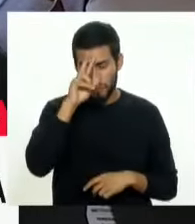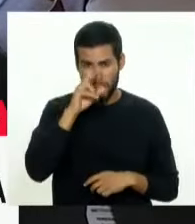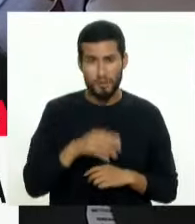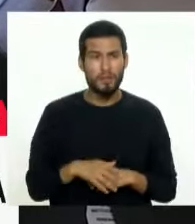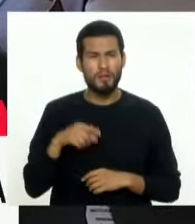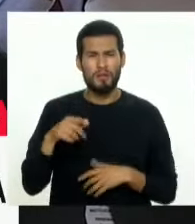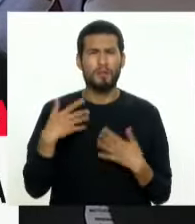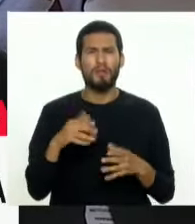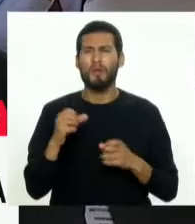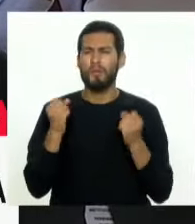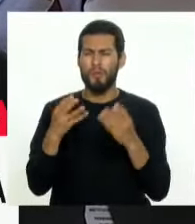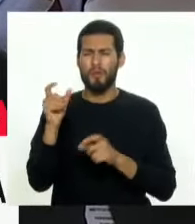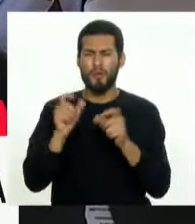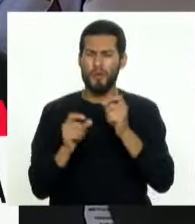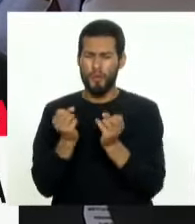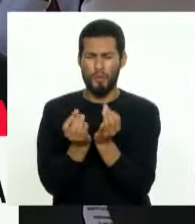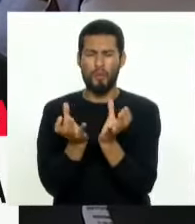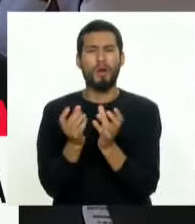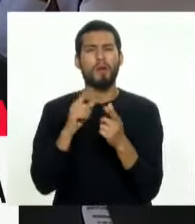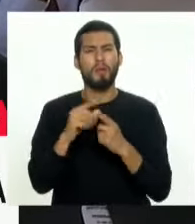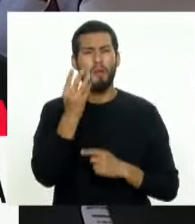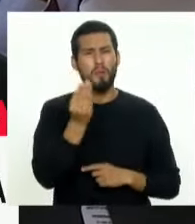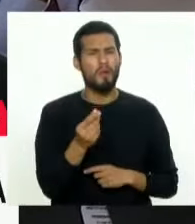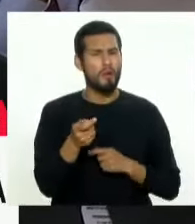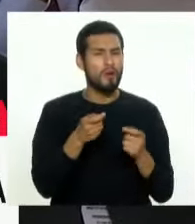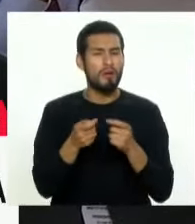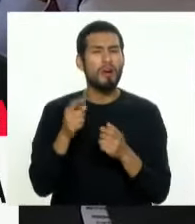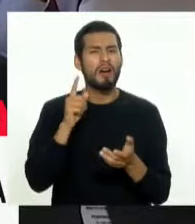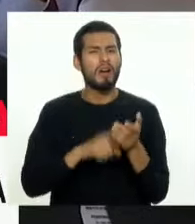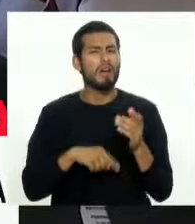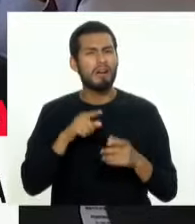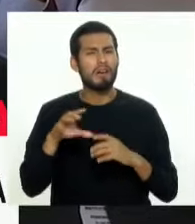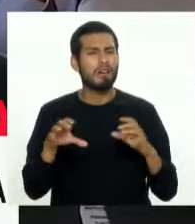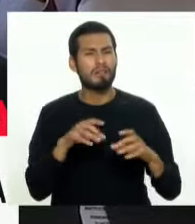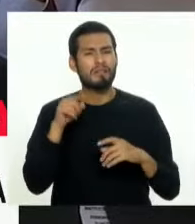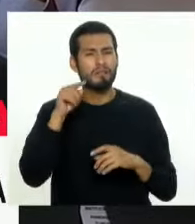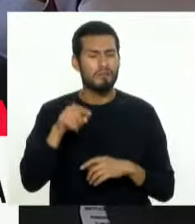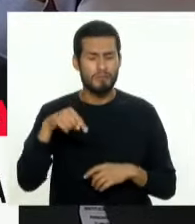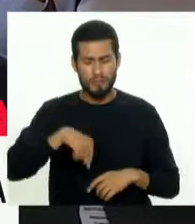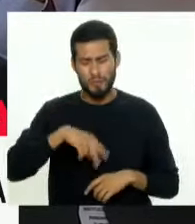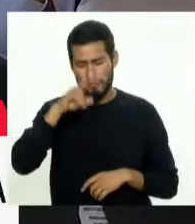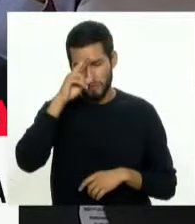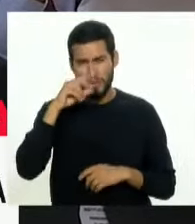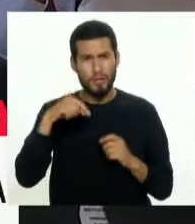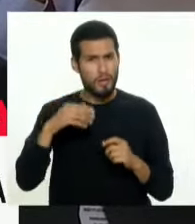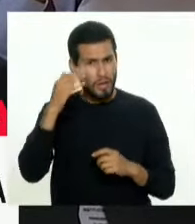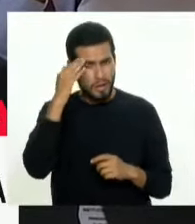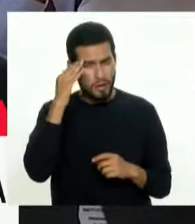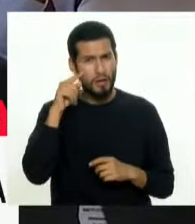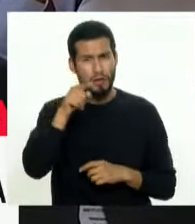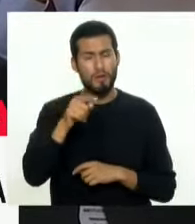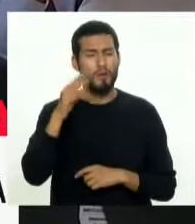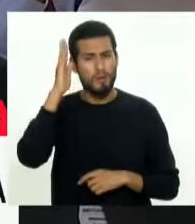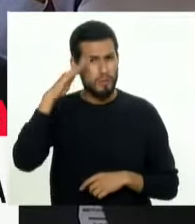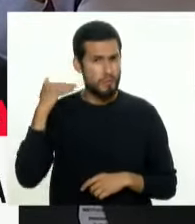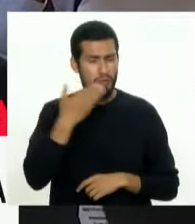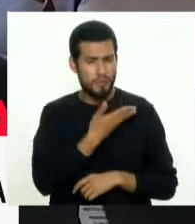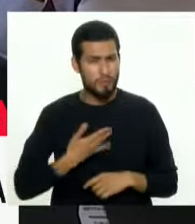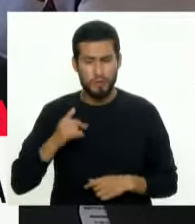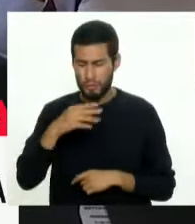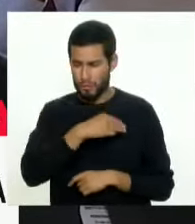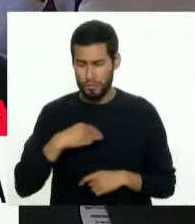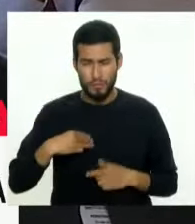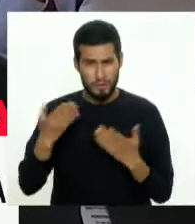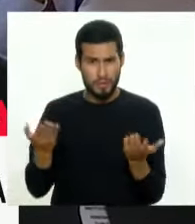es mucho pueblo para tan poco gobierno. ¿Qué se va a hacer de parte del Estado peruano, teniendo en cuenta que usted, presidenta, y también los ministros